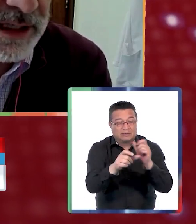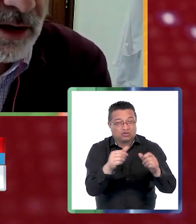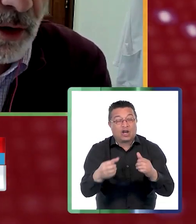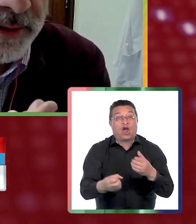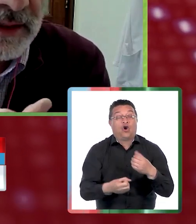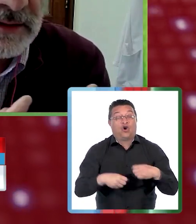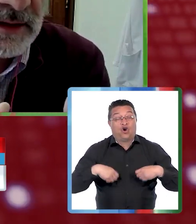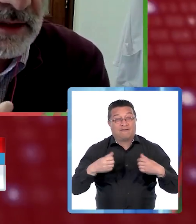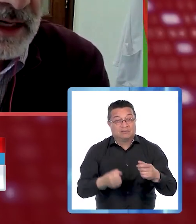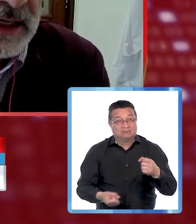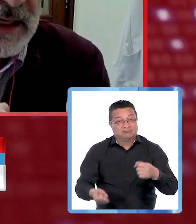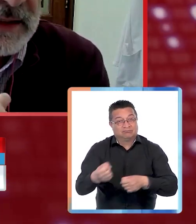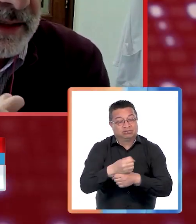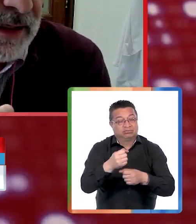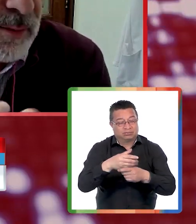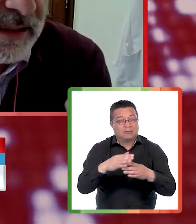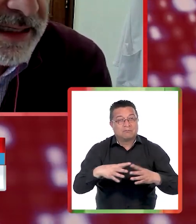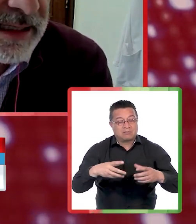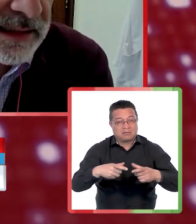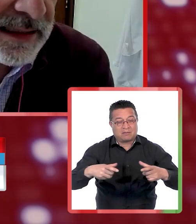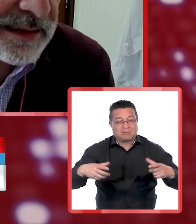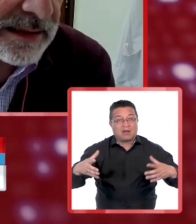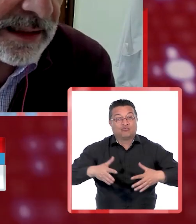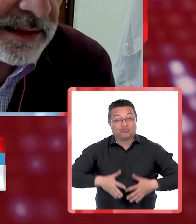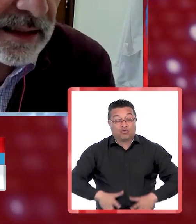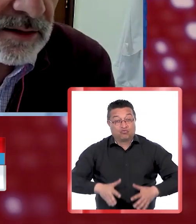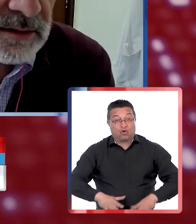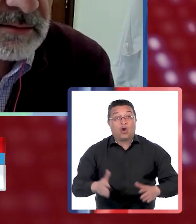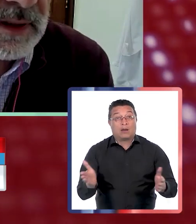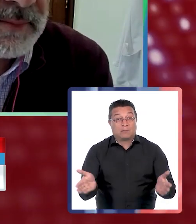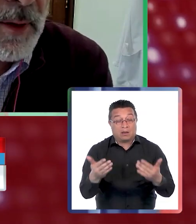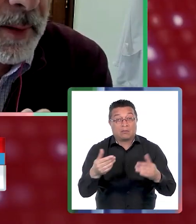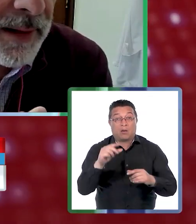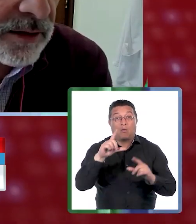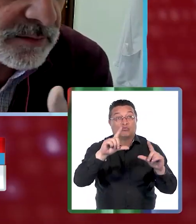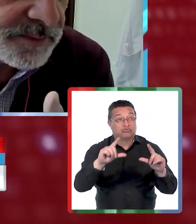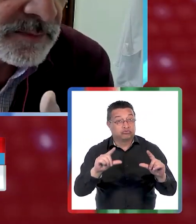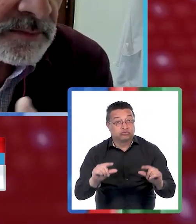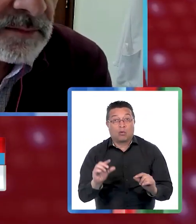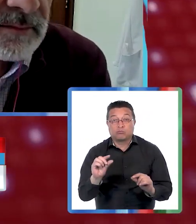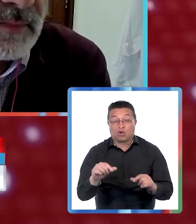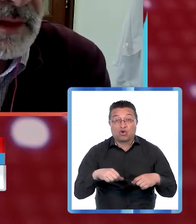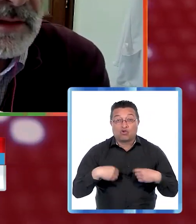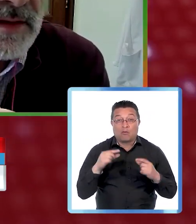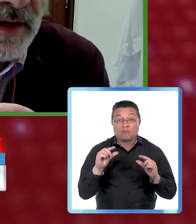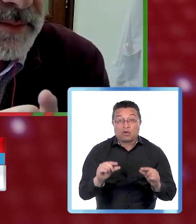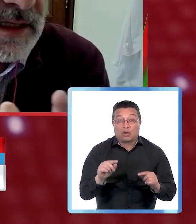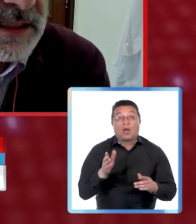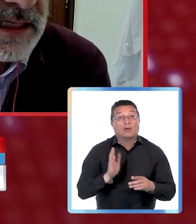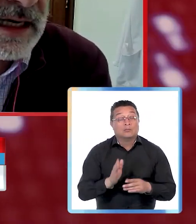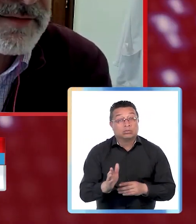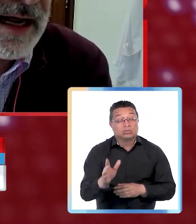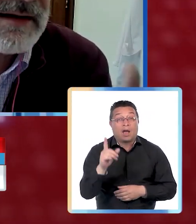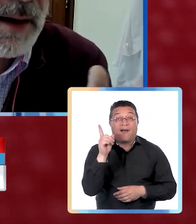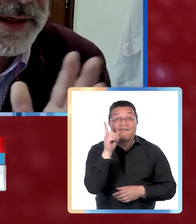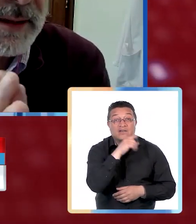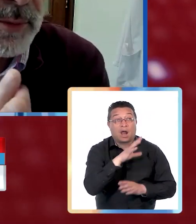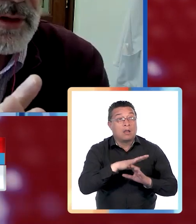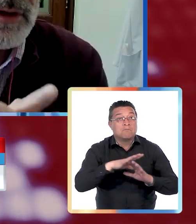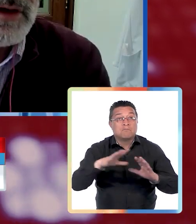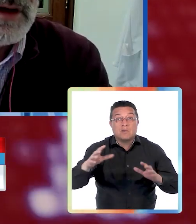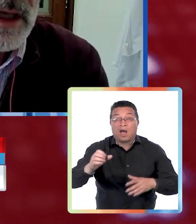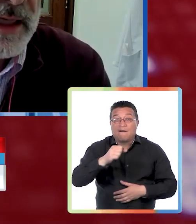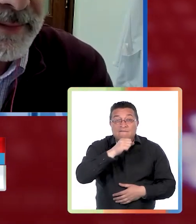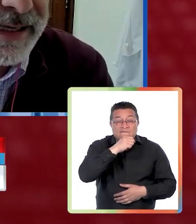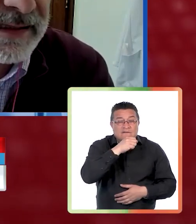recargos con personas jóvenes, ¿no?, tiene que aumentar la tasa de natalidad, ¿no? Vamos para abajo. Y si seguimos así, al final vamos a